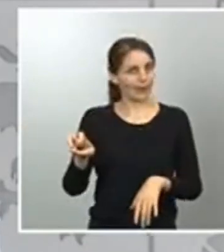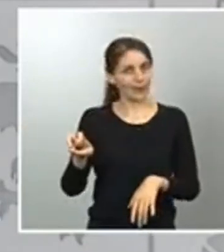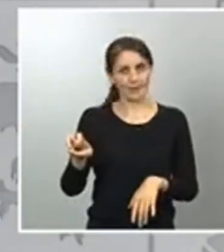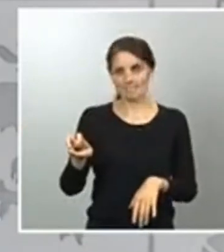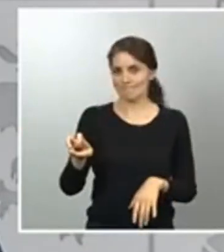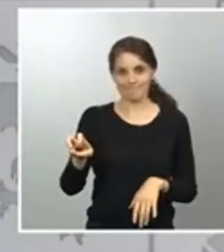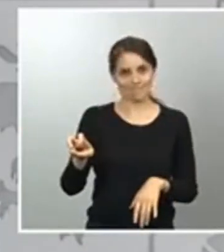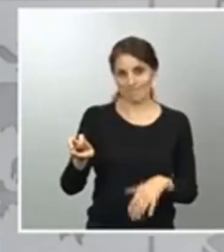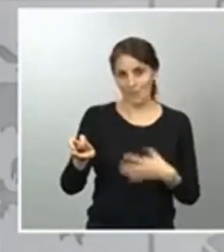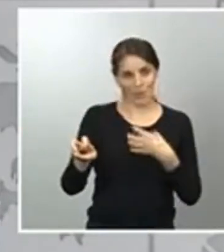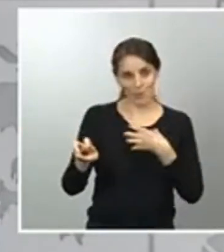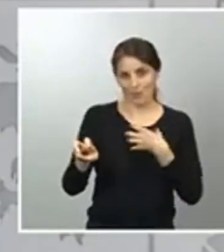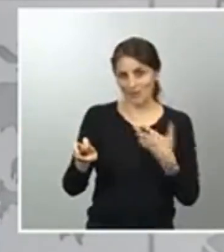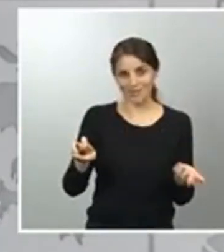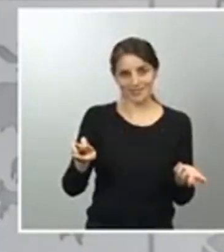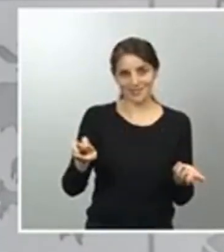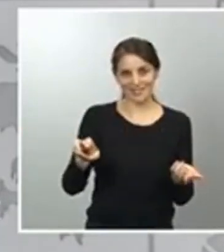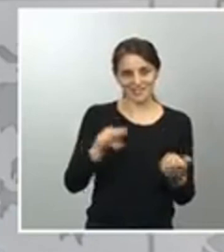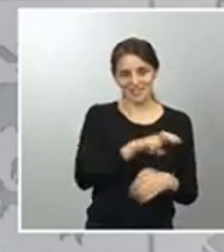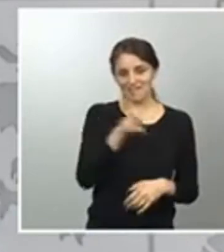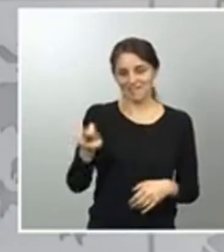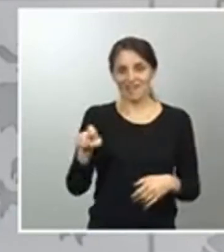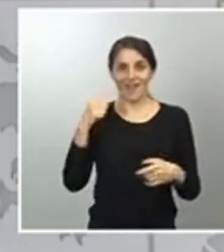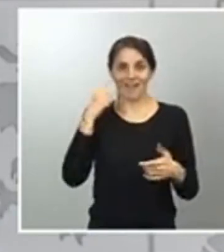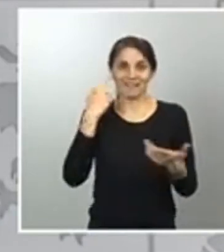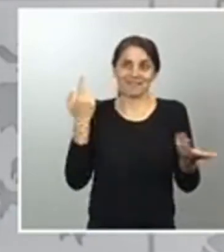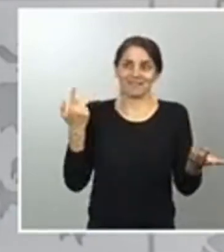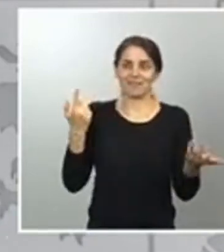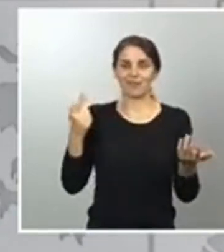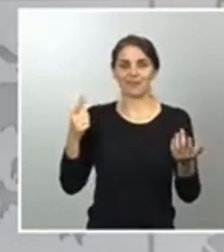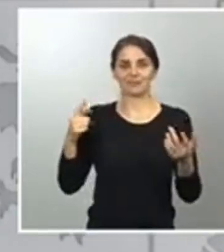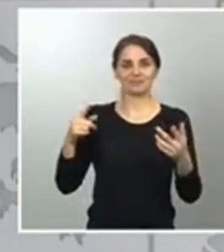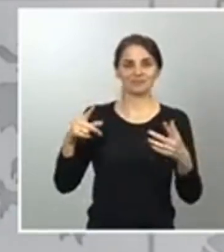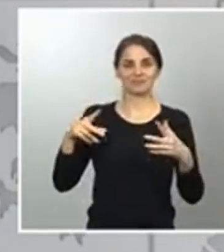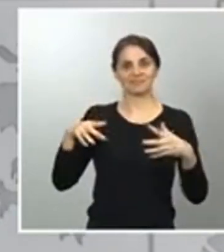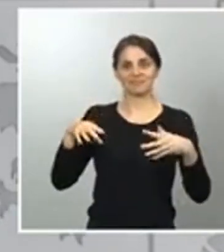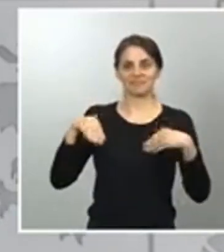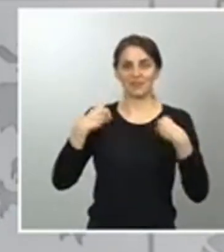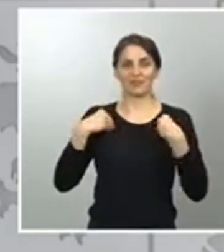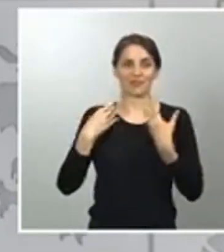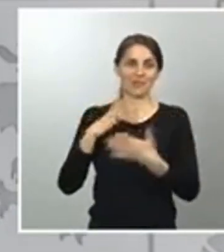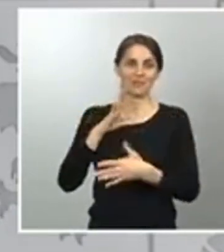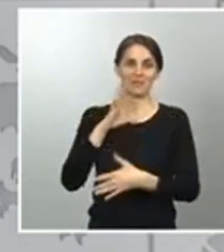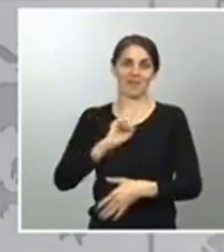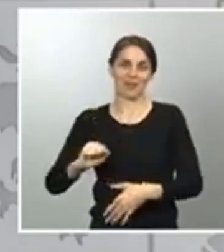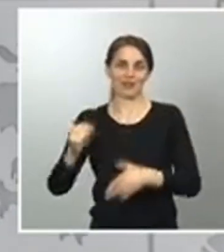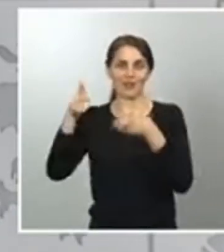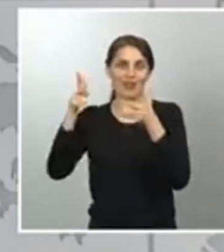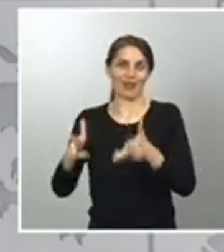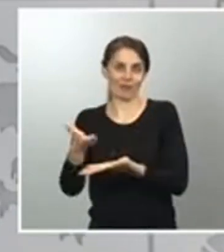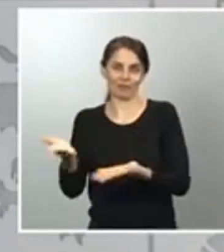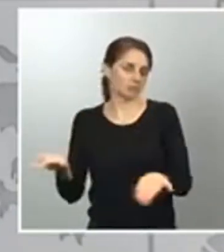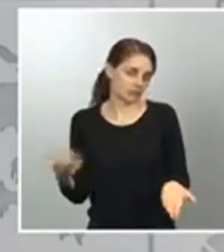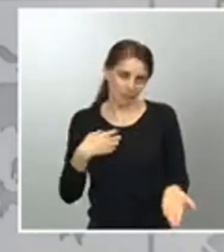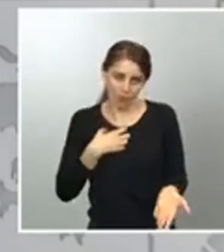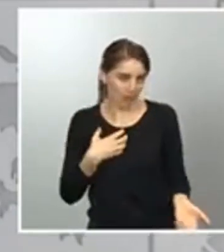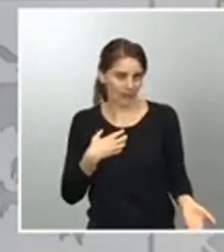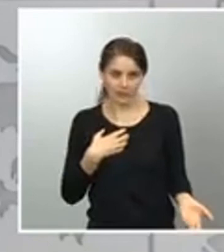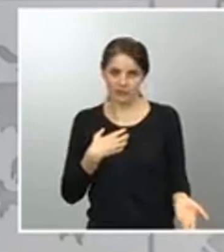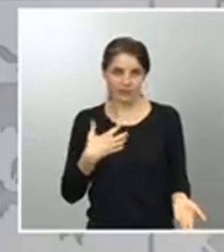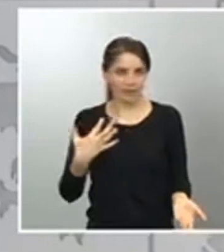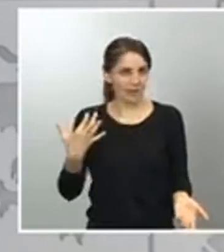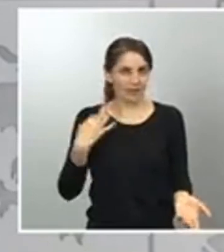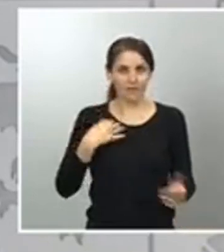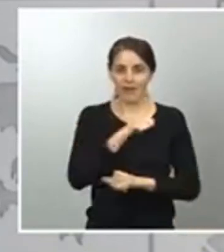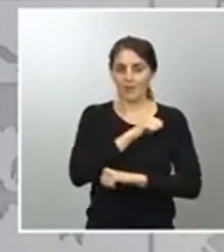a Cádiz a disfrutar de los servicios pues tan fantásticos que tienen en Cádiz hoteleros. Tienen que esperar todas las provincias a